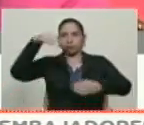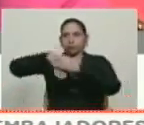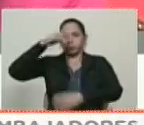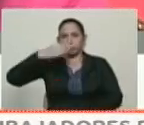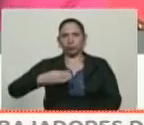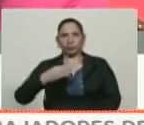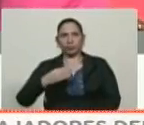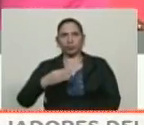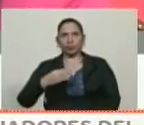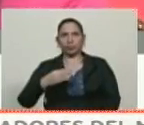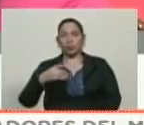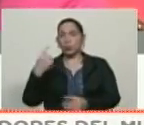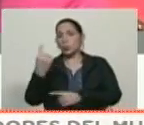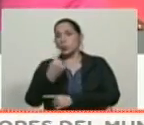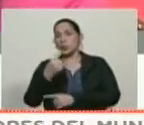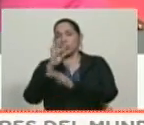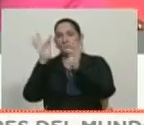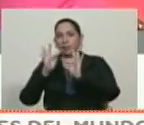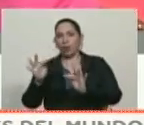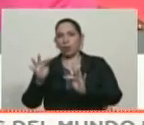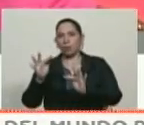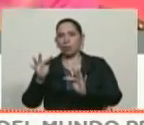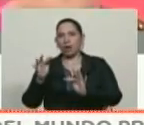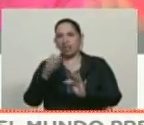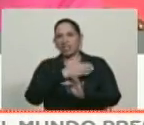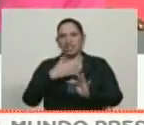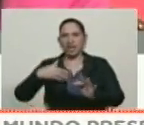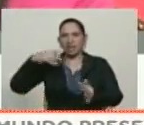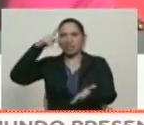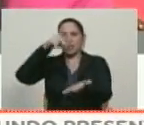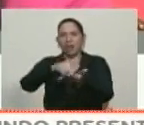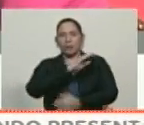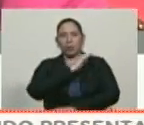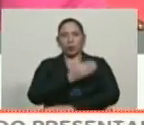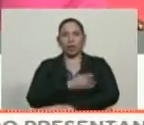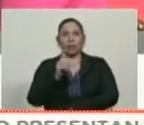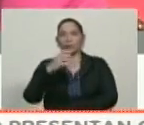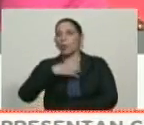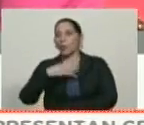como única forma de acceder al poder. Lo que no han podido ganar a